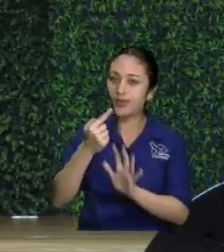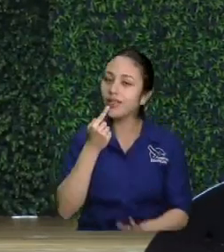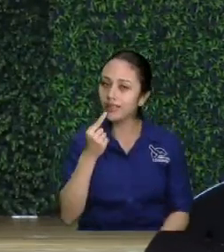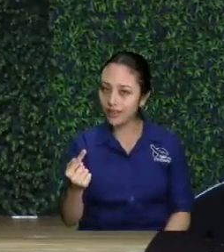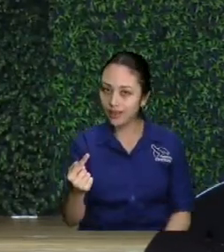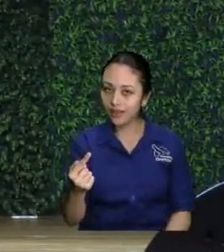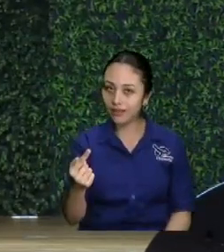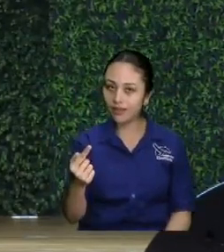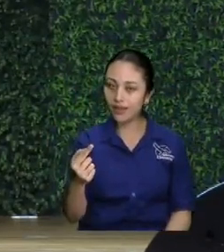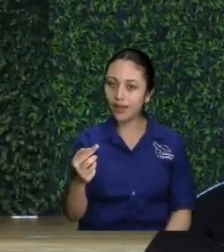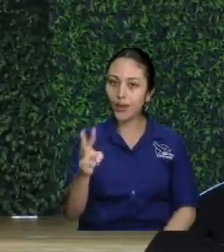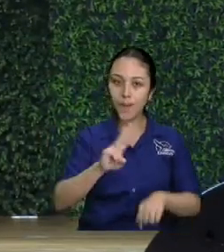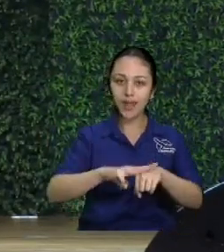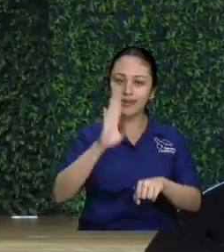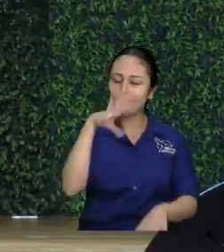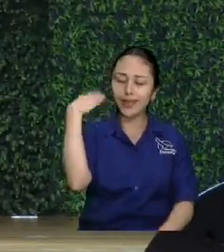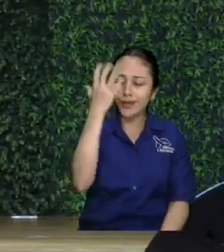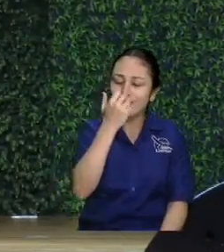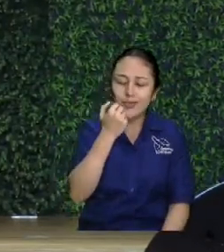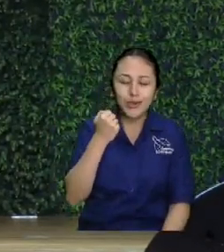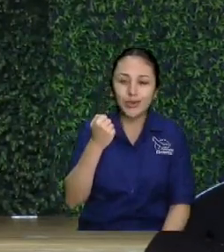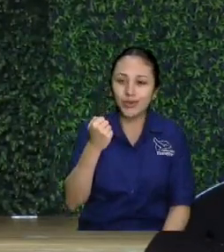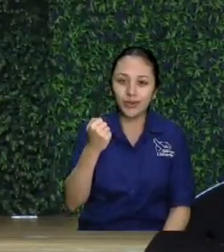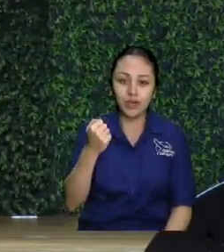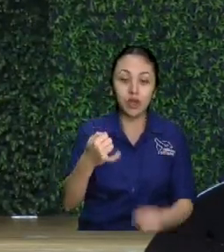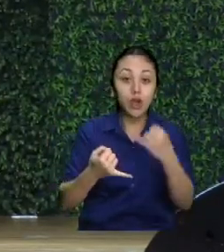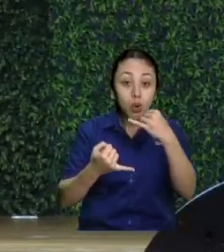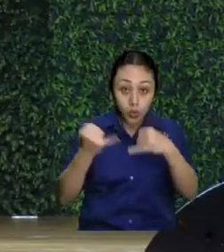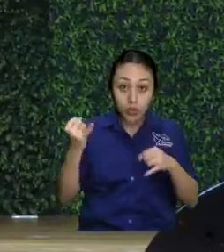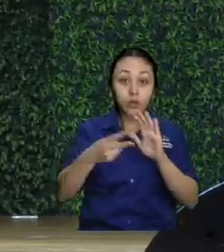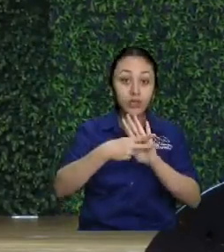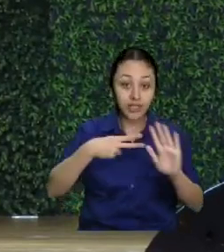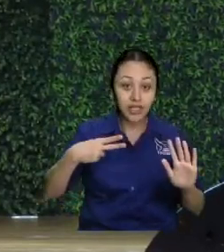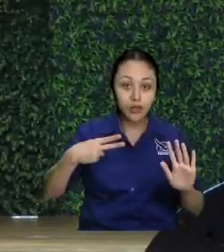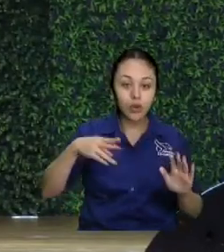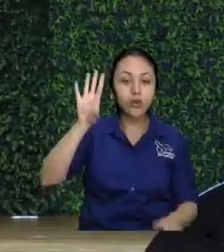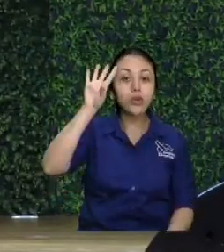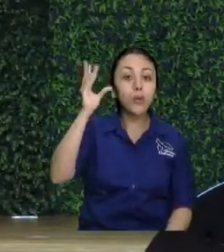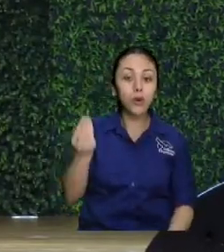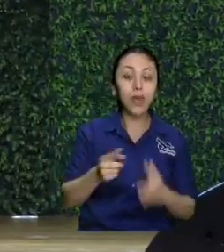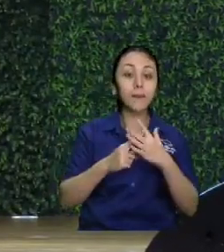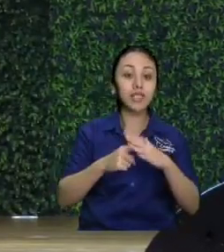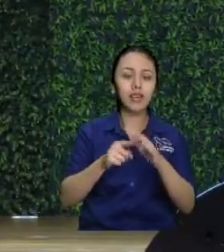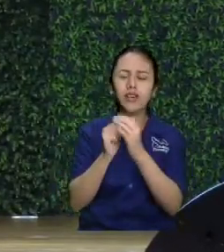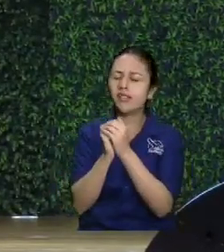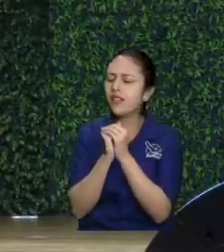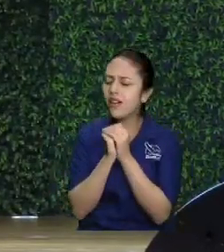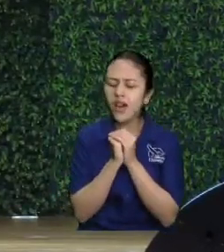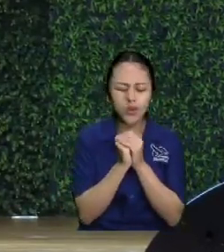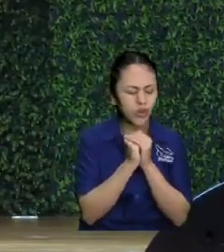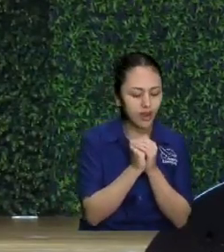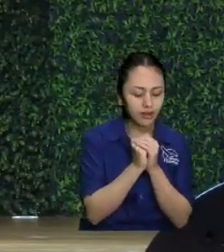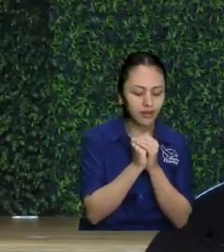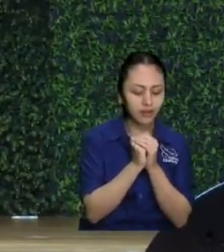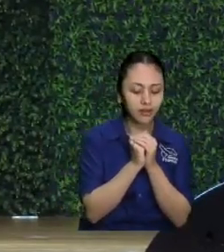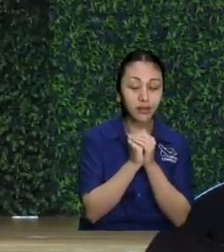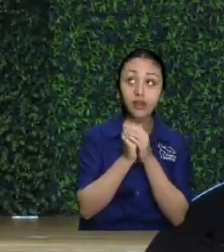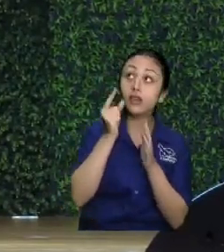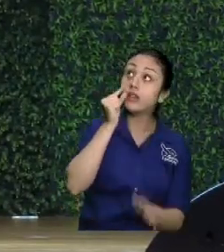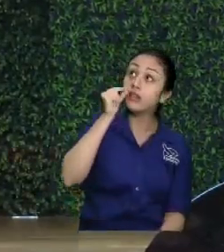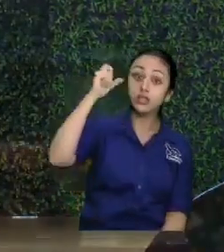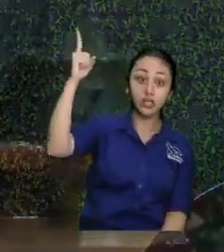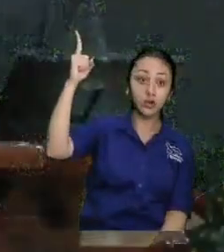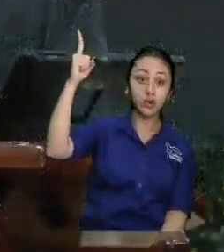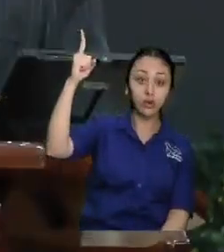más sabroso eran los últimos, porque se ponían a orar y de repente el Señor daba